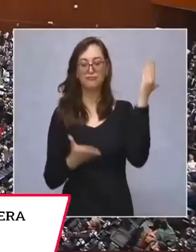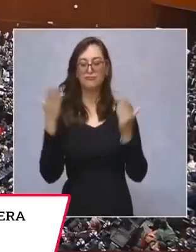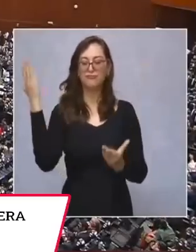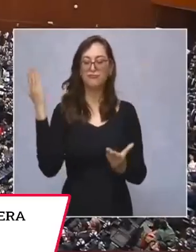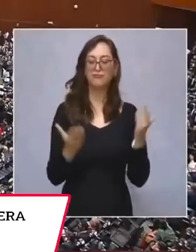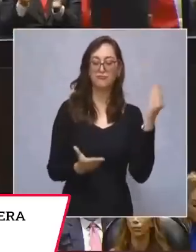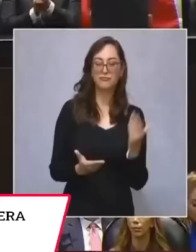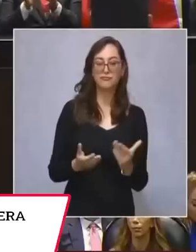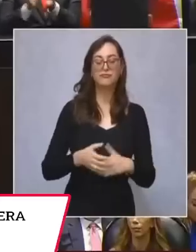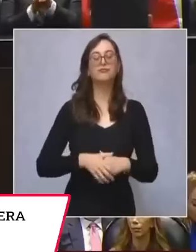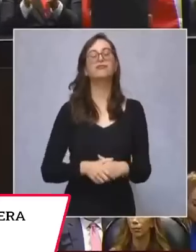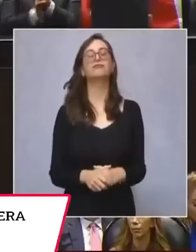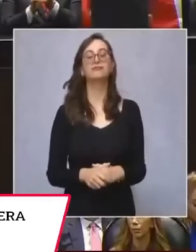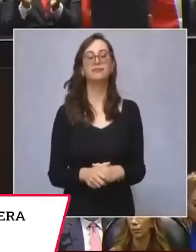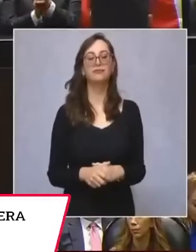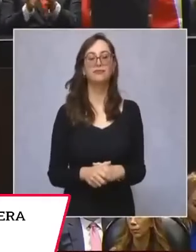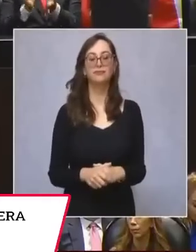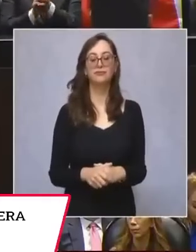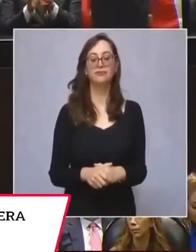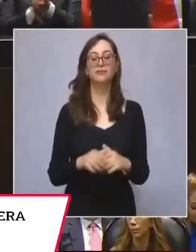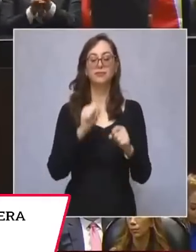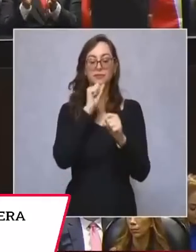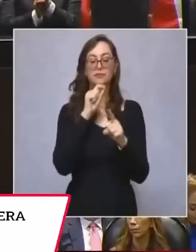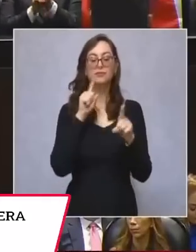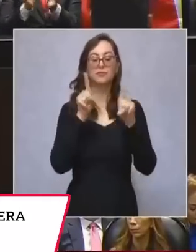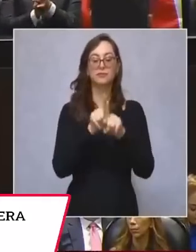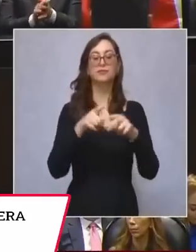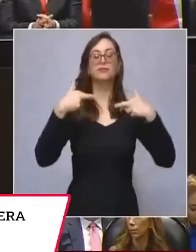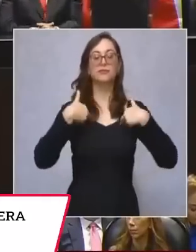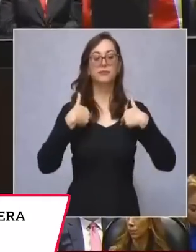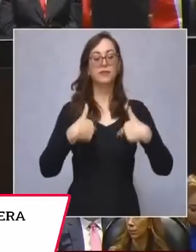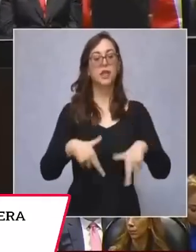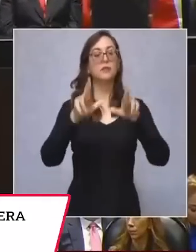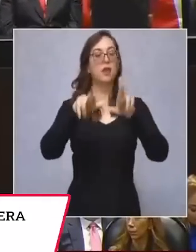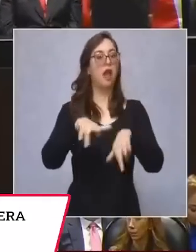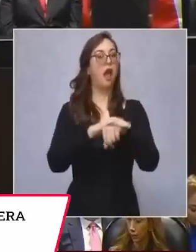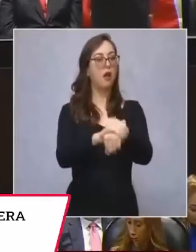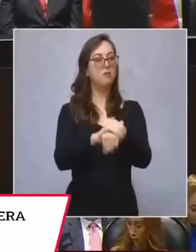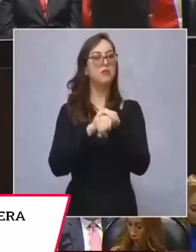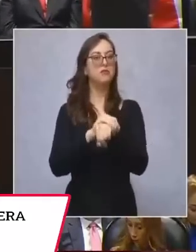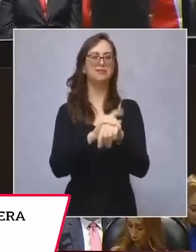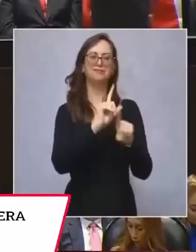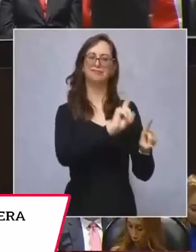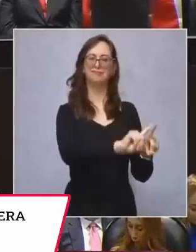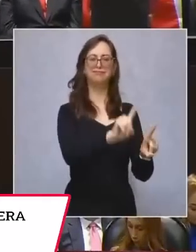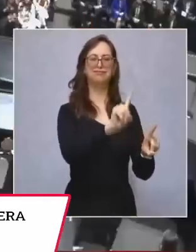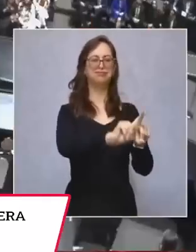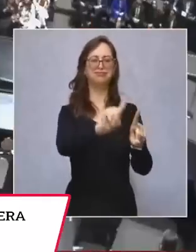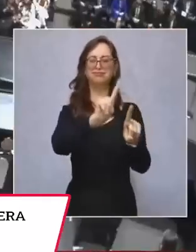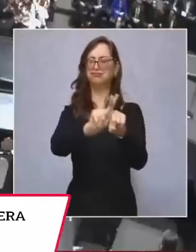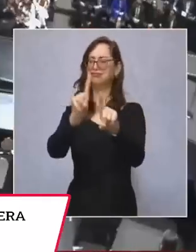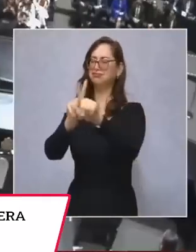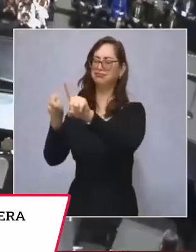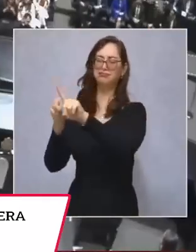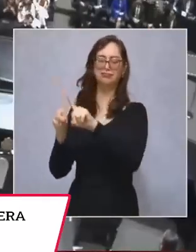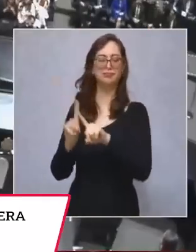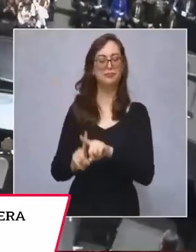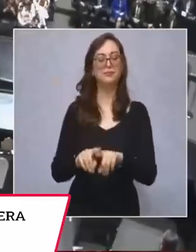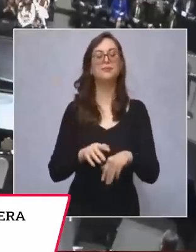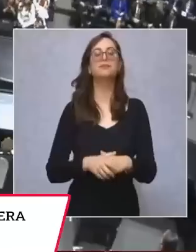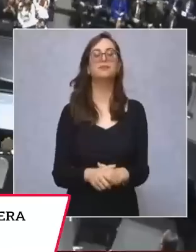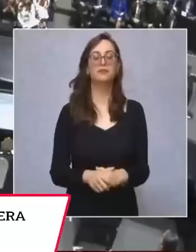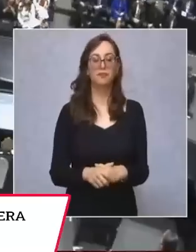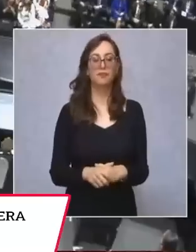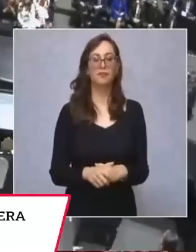en el Poder Judicial, Aníbal. Así es, y también otro punto importante pues fue lo que mencionó con respecto al tema del petróleo